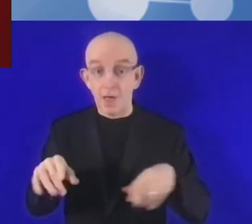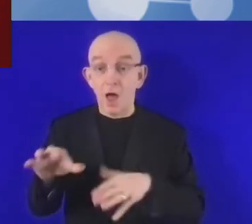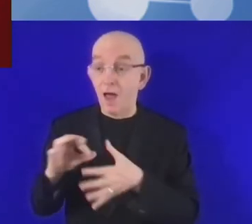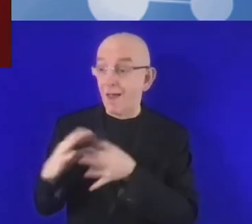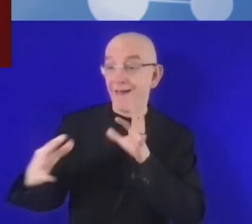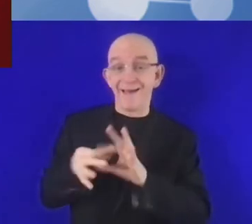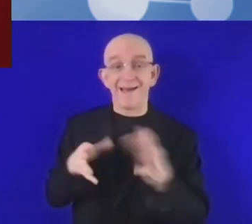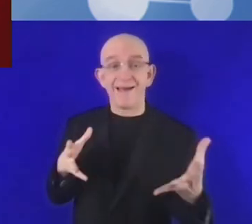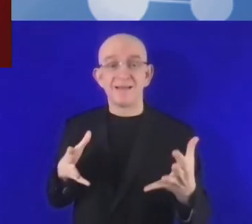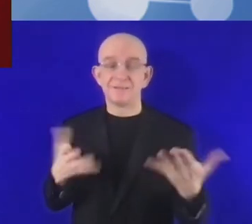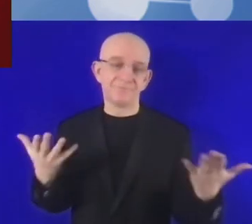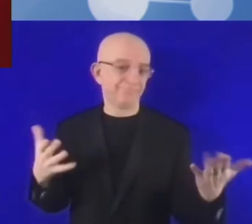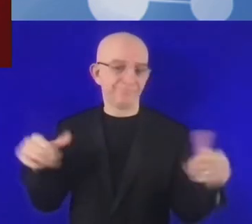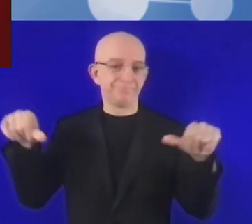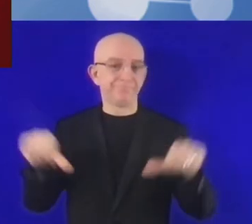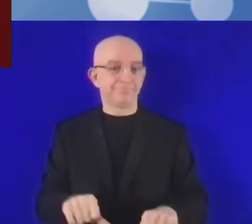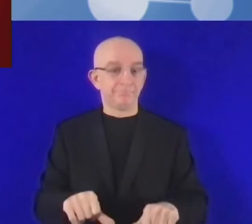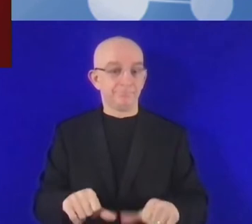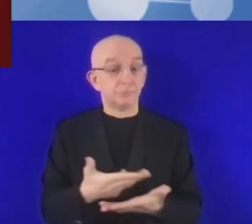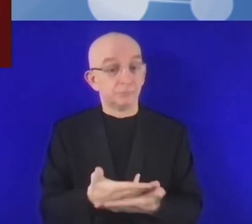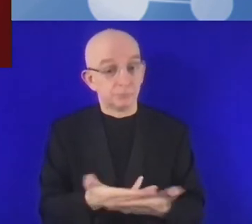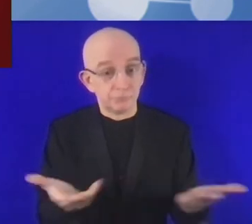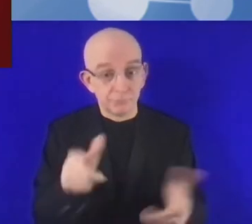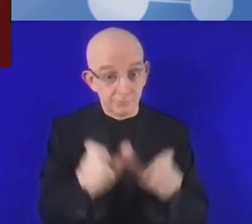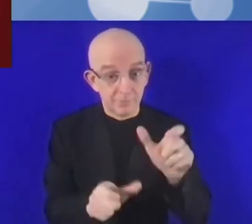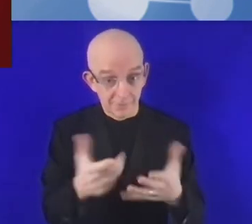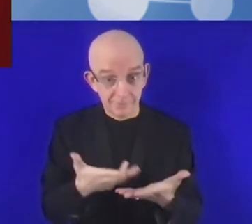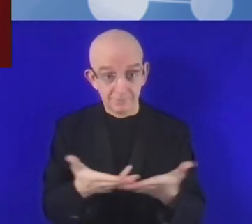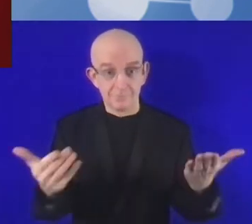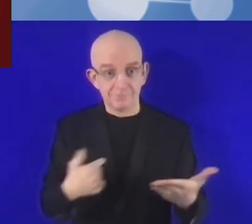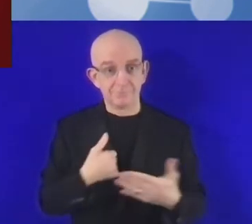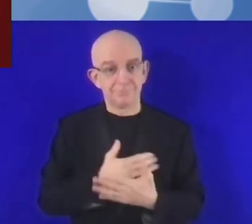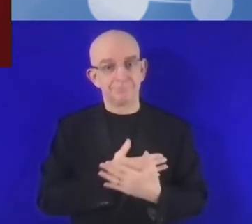será posible alcanzar el éxito.